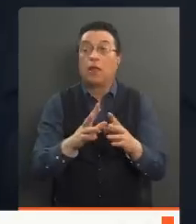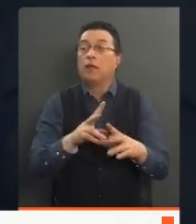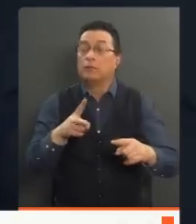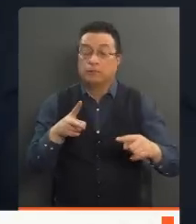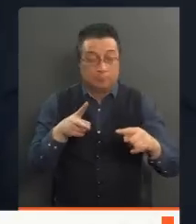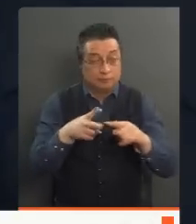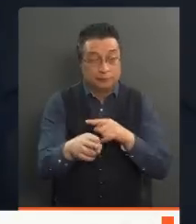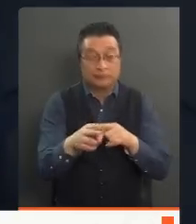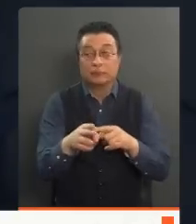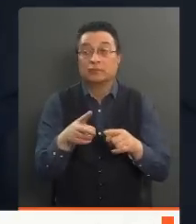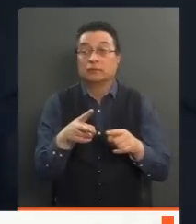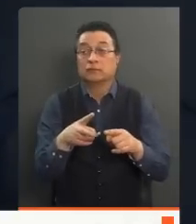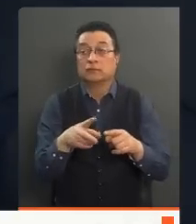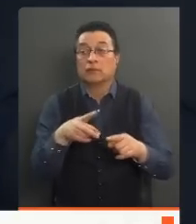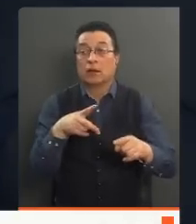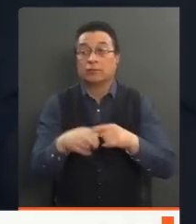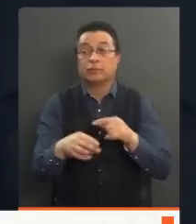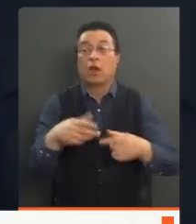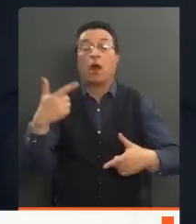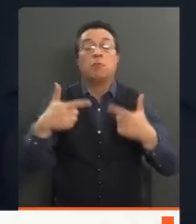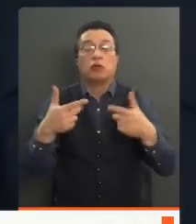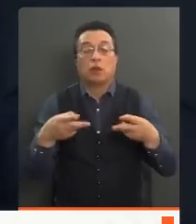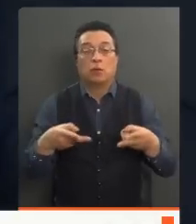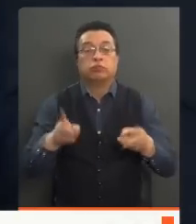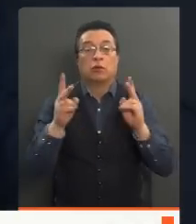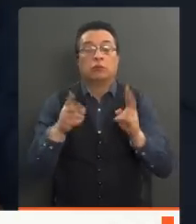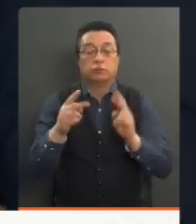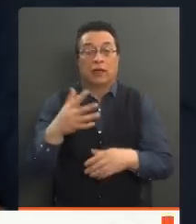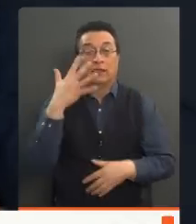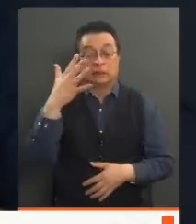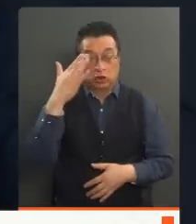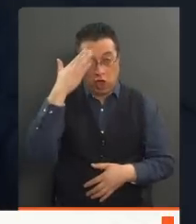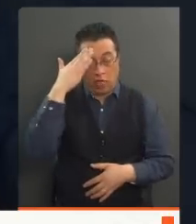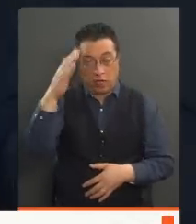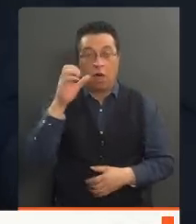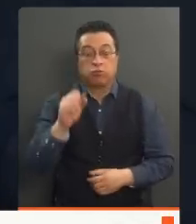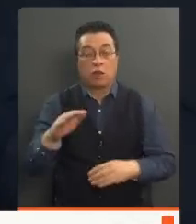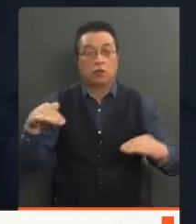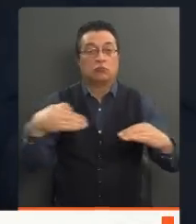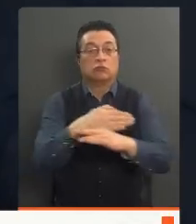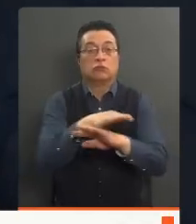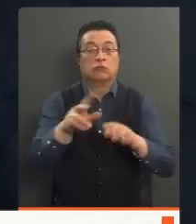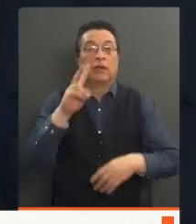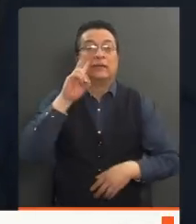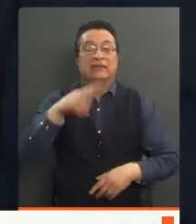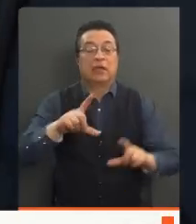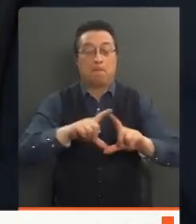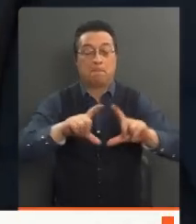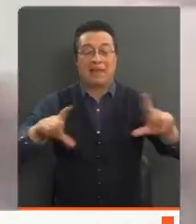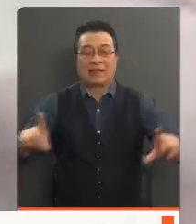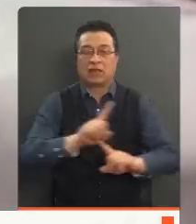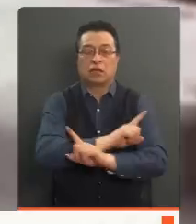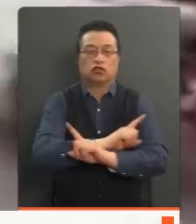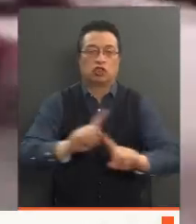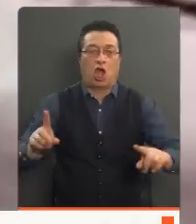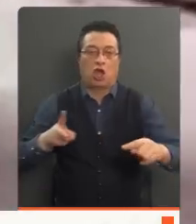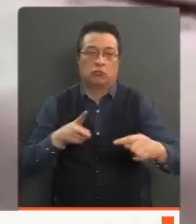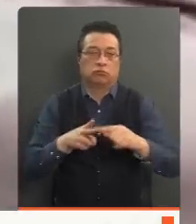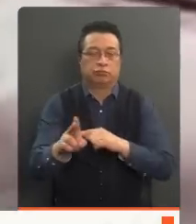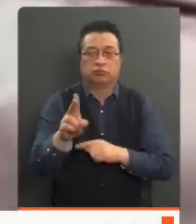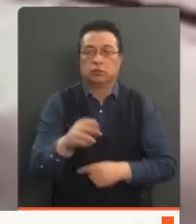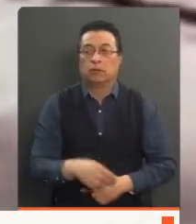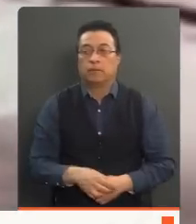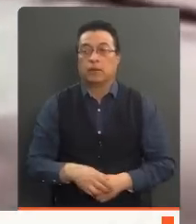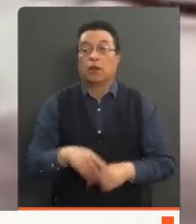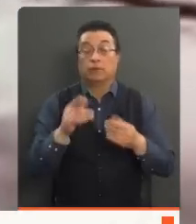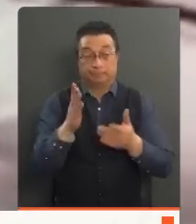la política que permite que por 5 días se pueda transitar sin patente. Eso lo vamos a terminar. El plan incluye